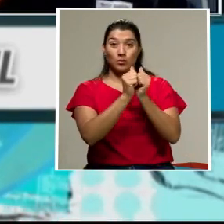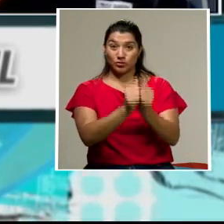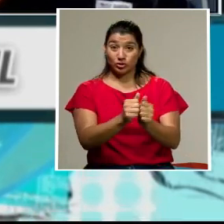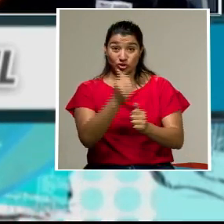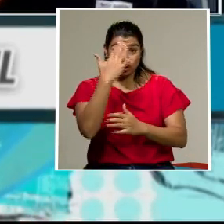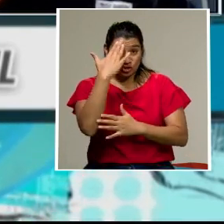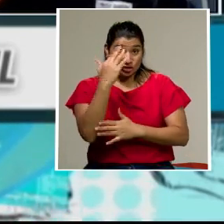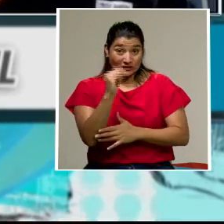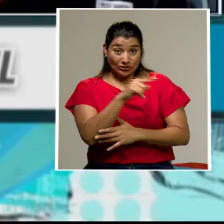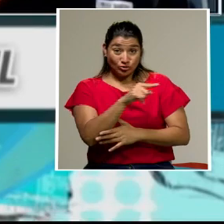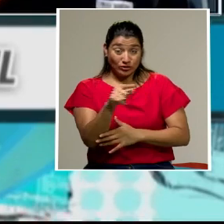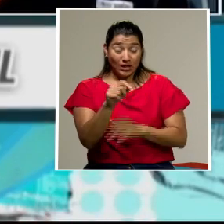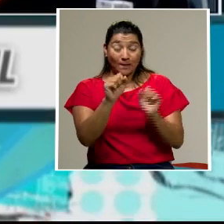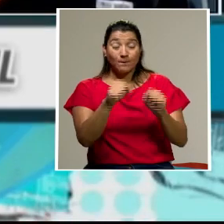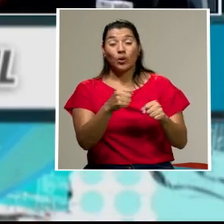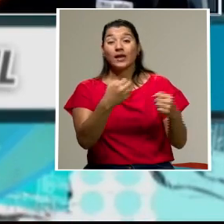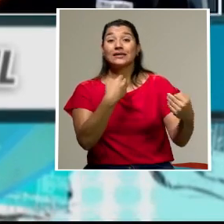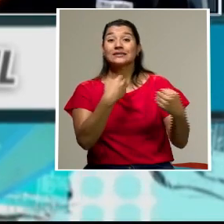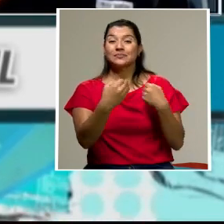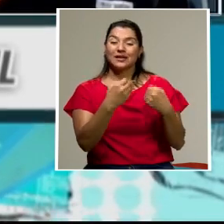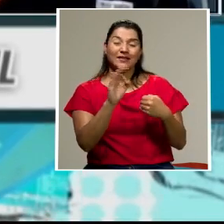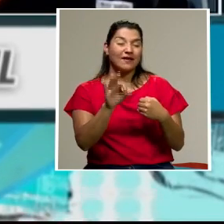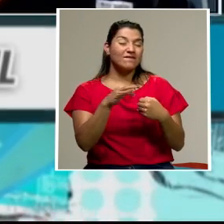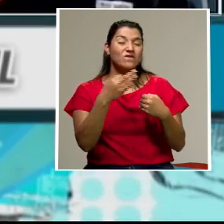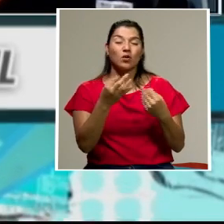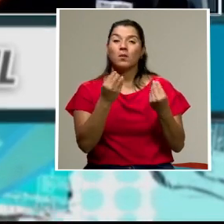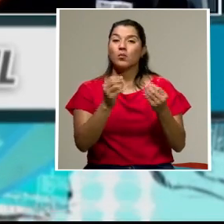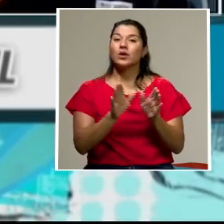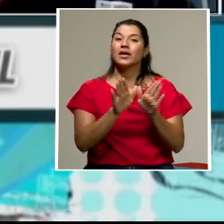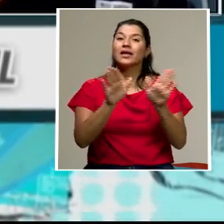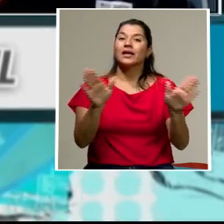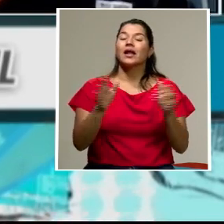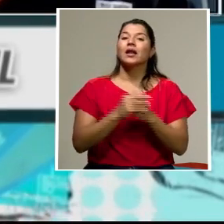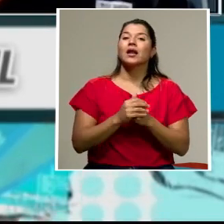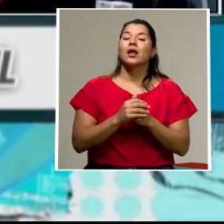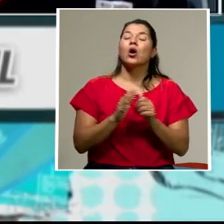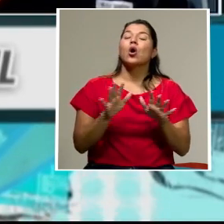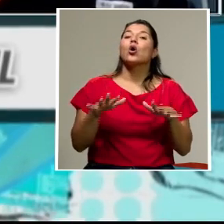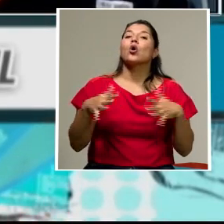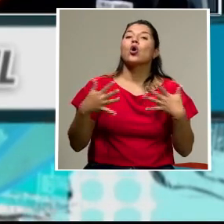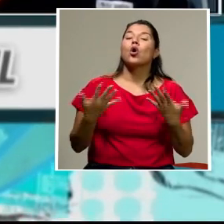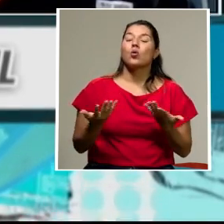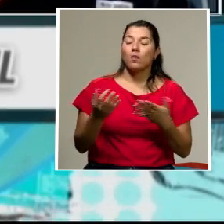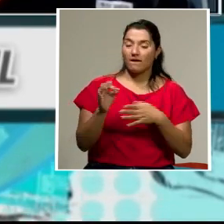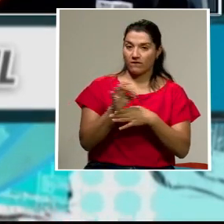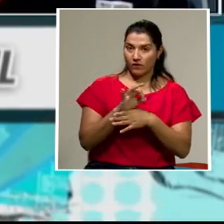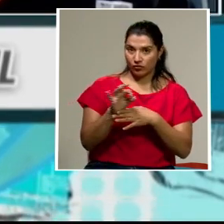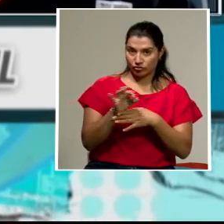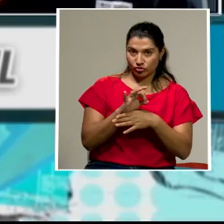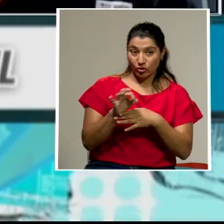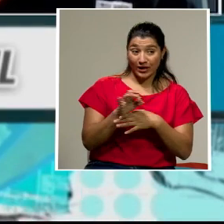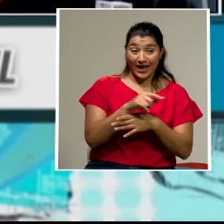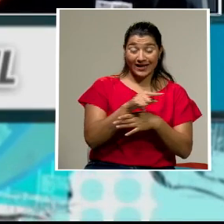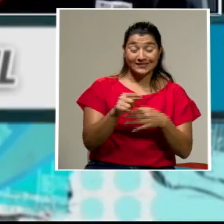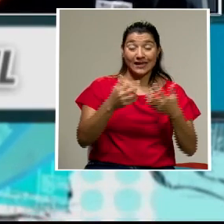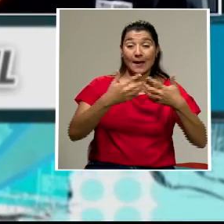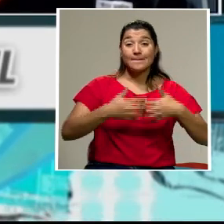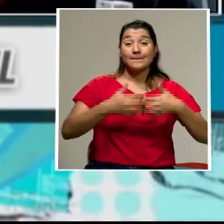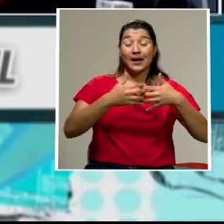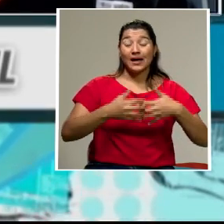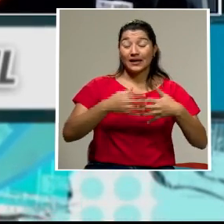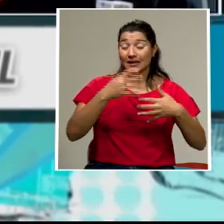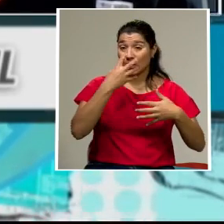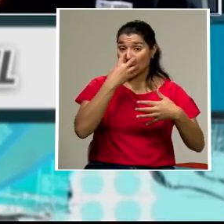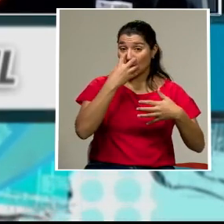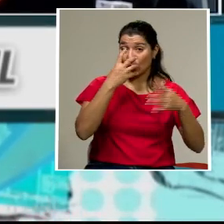puede explicarnos en términos muy breves, ¿verdad? ¿Cuál es el funcionamiento de estos ventiladores? ¿Por qué es que los